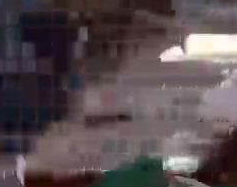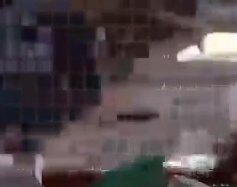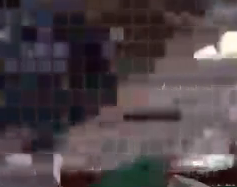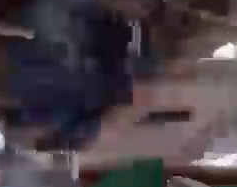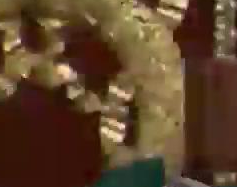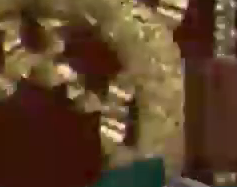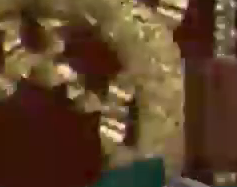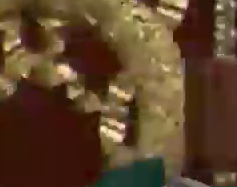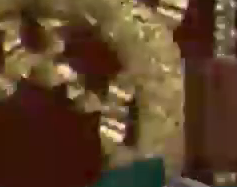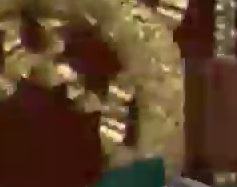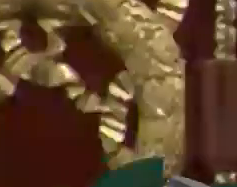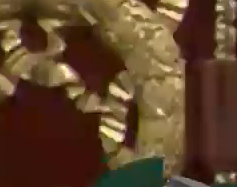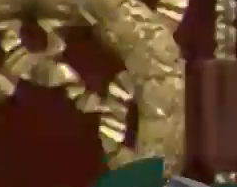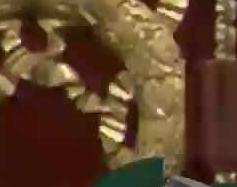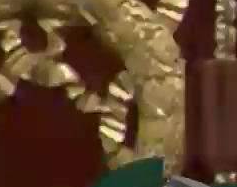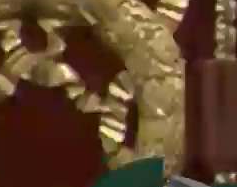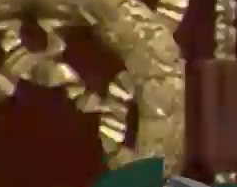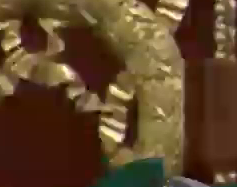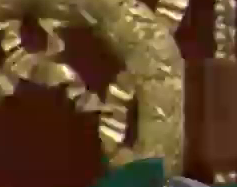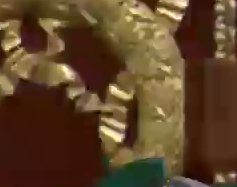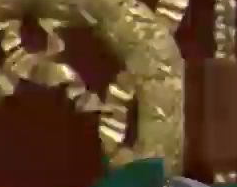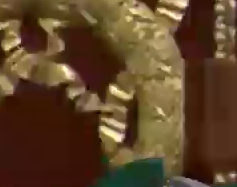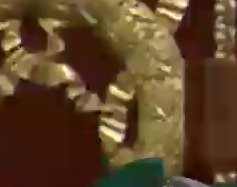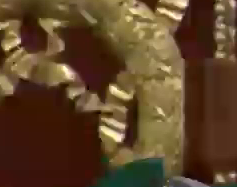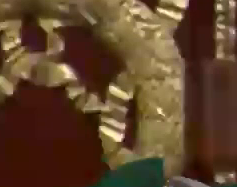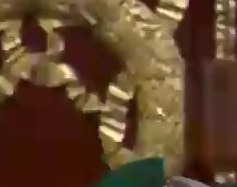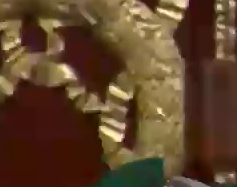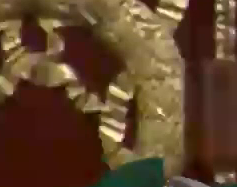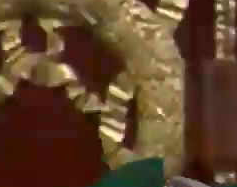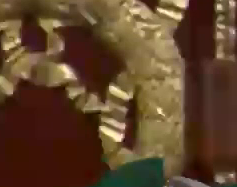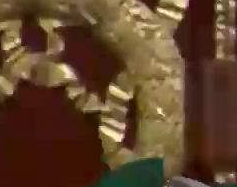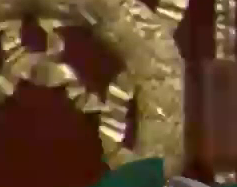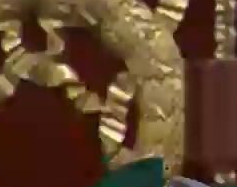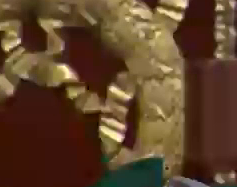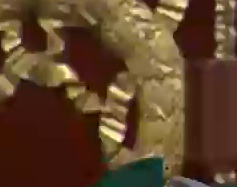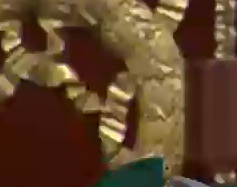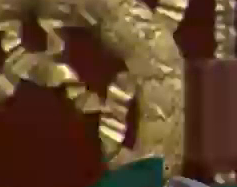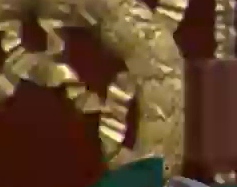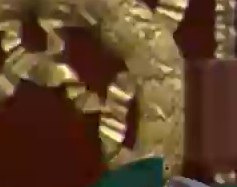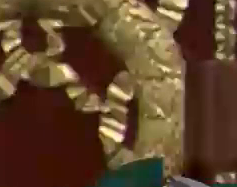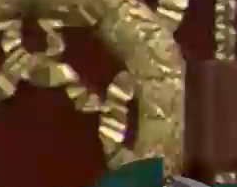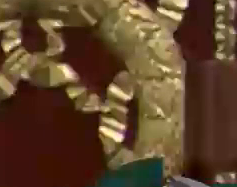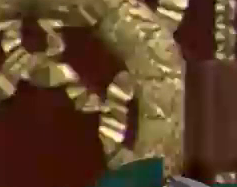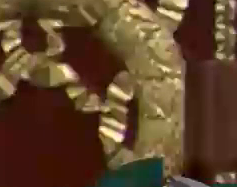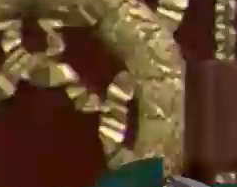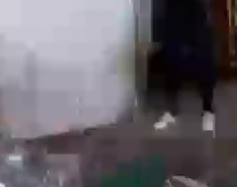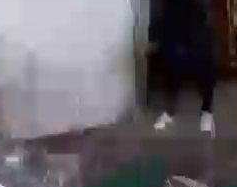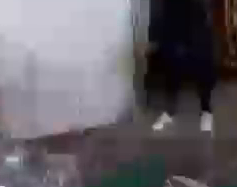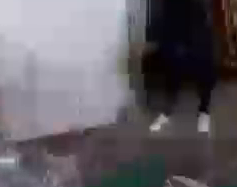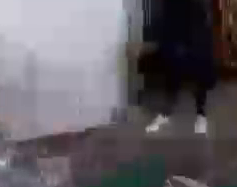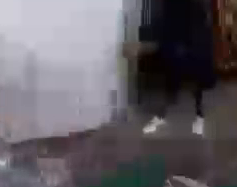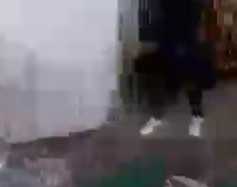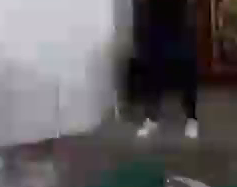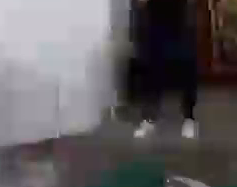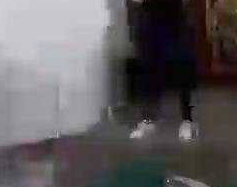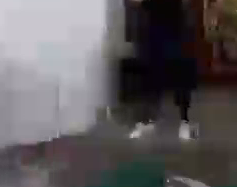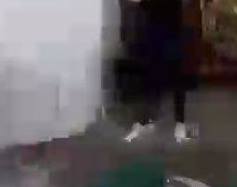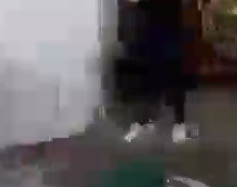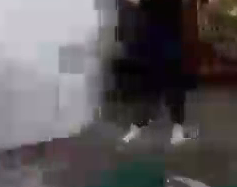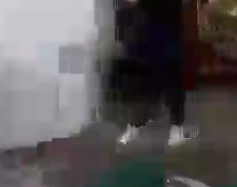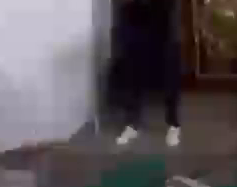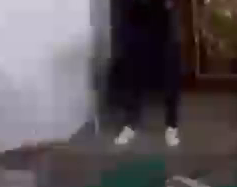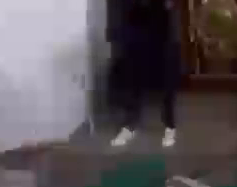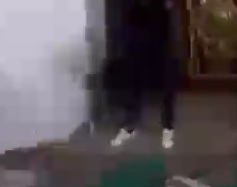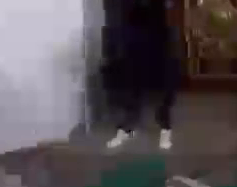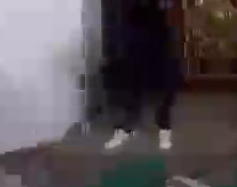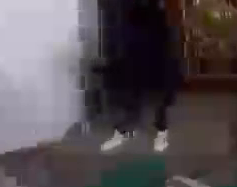adicional del 2% para que estos espacios sean de mandos medios y superiores en la administración pública y las alcaldías, los poderes